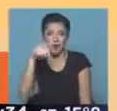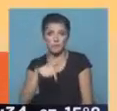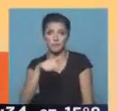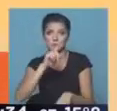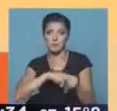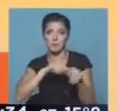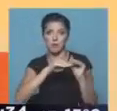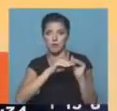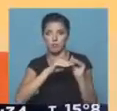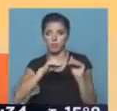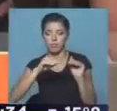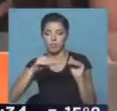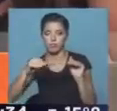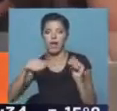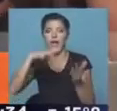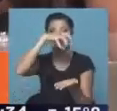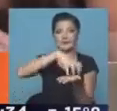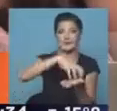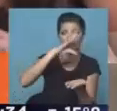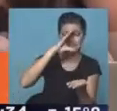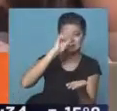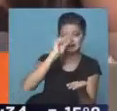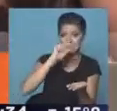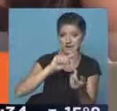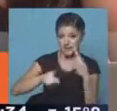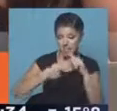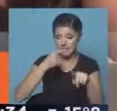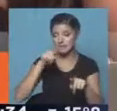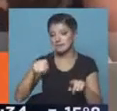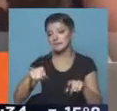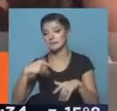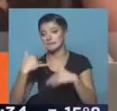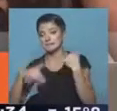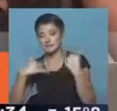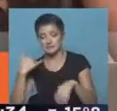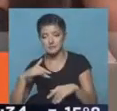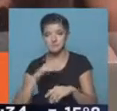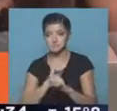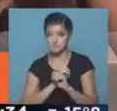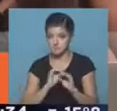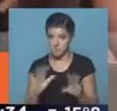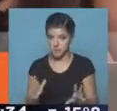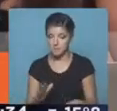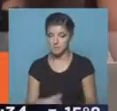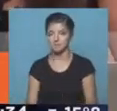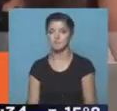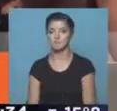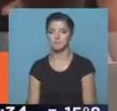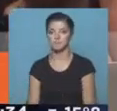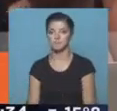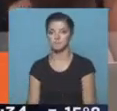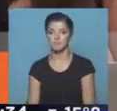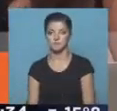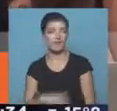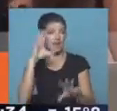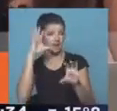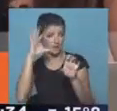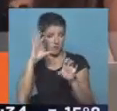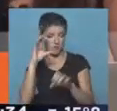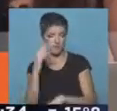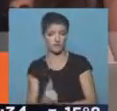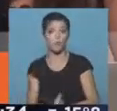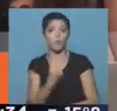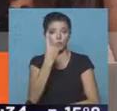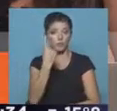donde tiene una cancillería y una diplomacia de muy bajo perfil. Claro. Recordemos que el único viaje